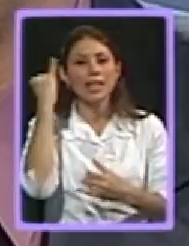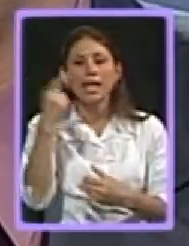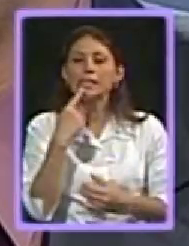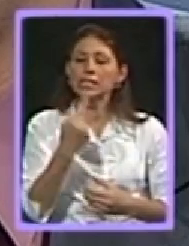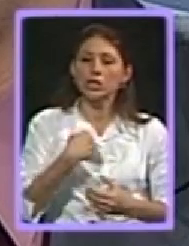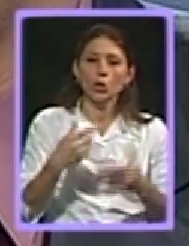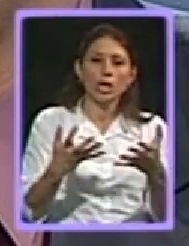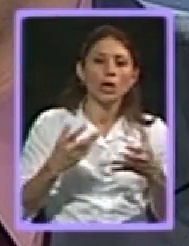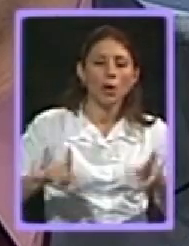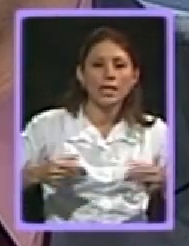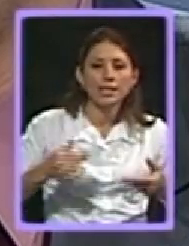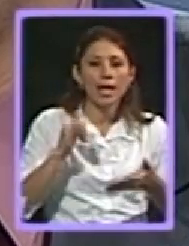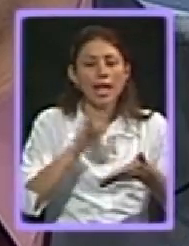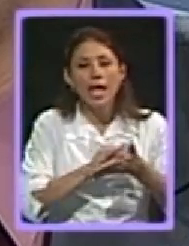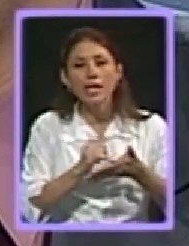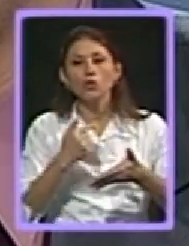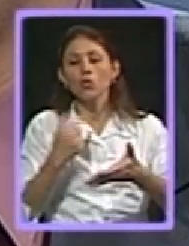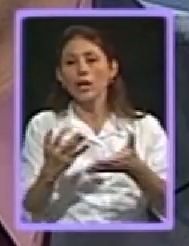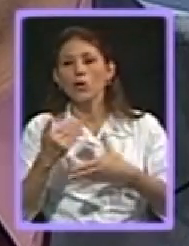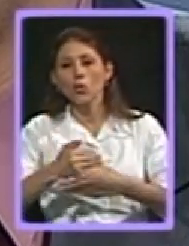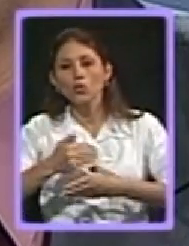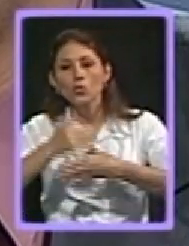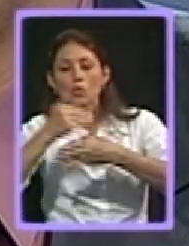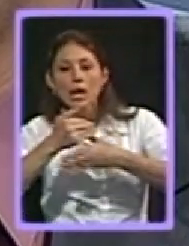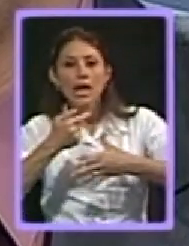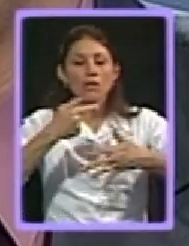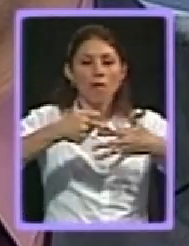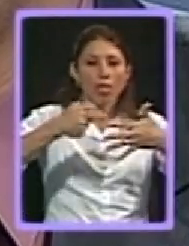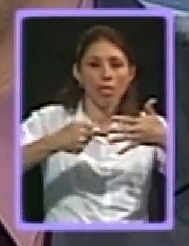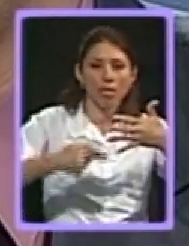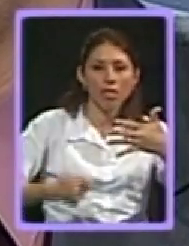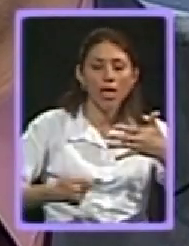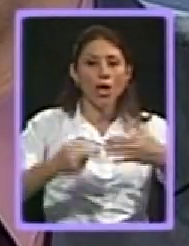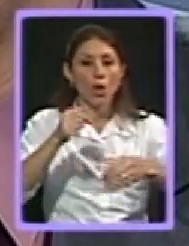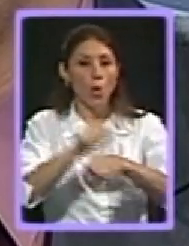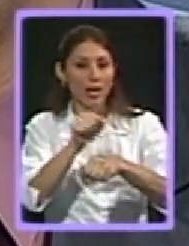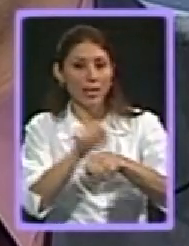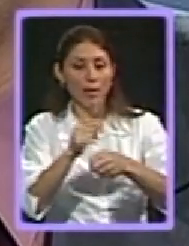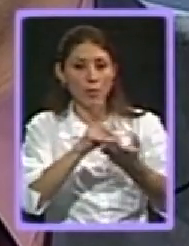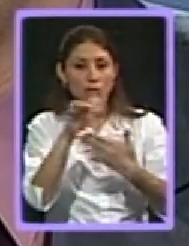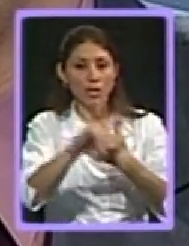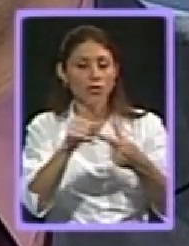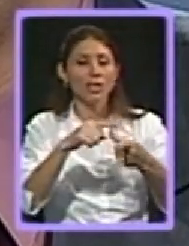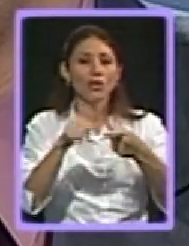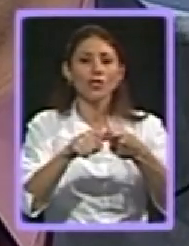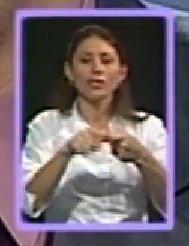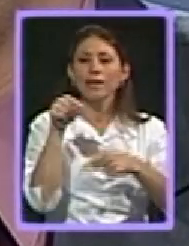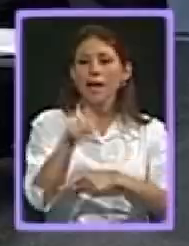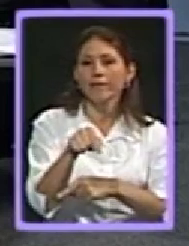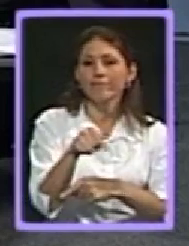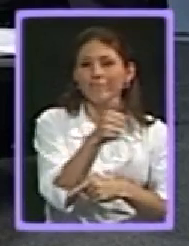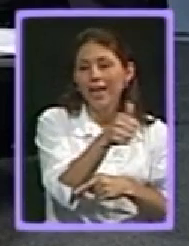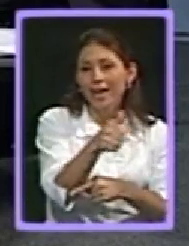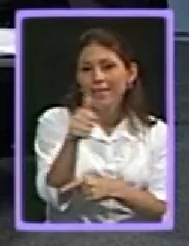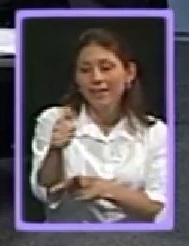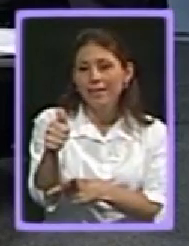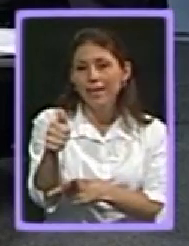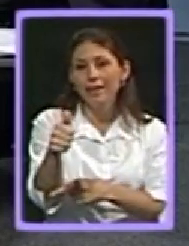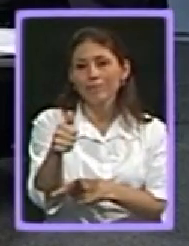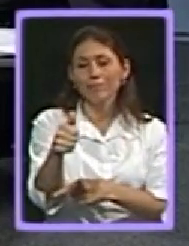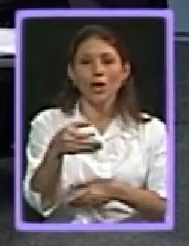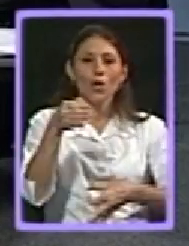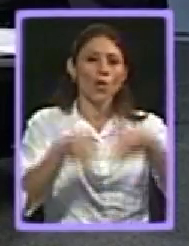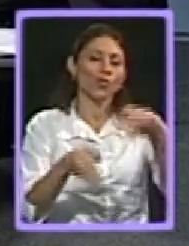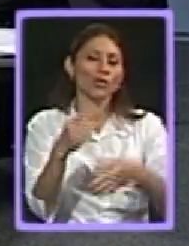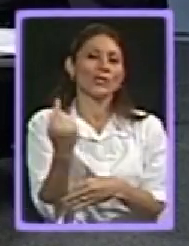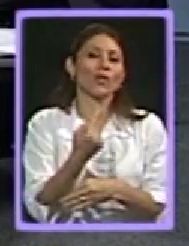esto, yo quiero construir esto por acá, yo quiero concretar tal otro proyecto, entonces ahí de pronto cada quien lo juzga solamente desde la perspectiva